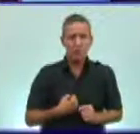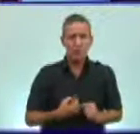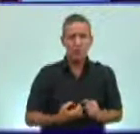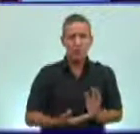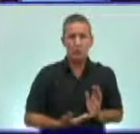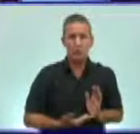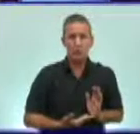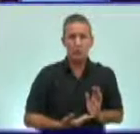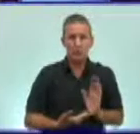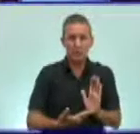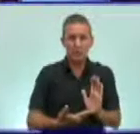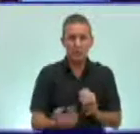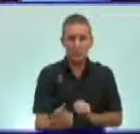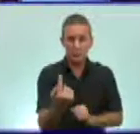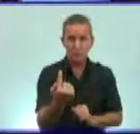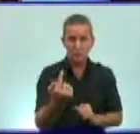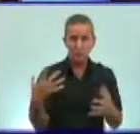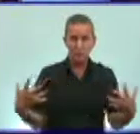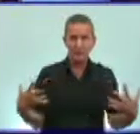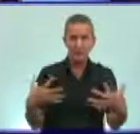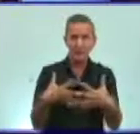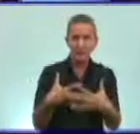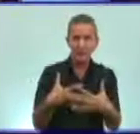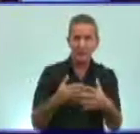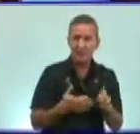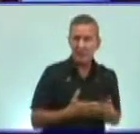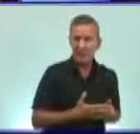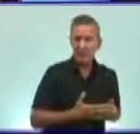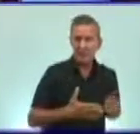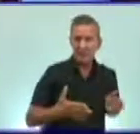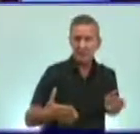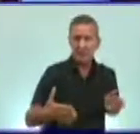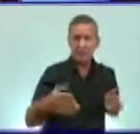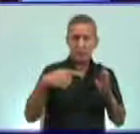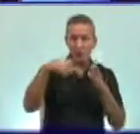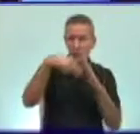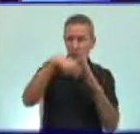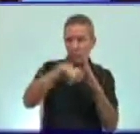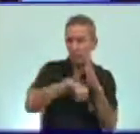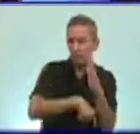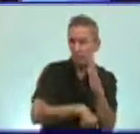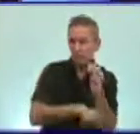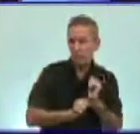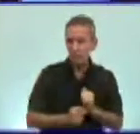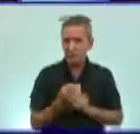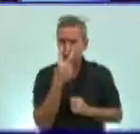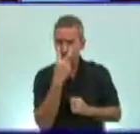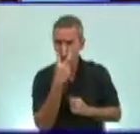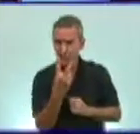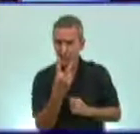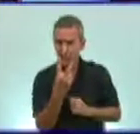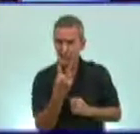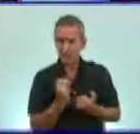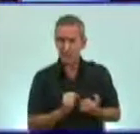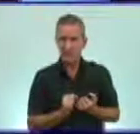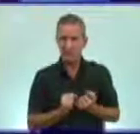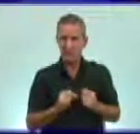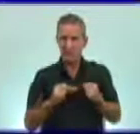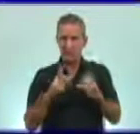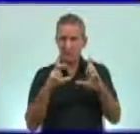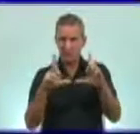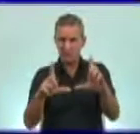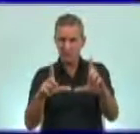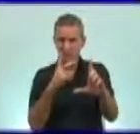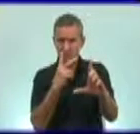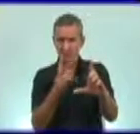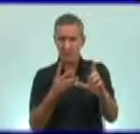relación física entre extensión y profundidad y que, tal como ustedes pueden observar en la pantalla,